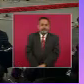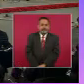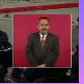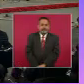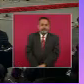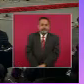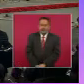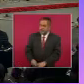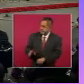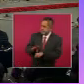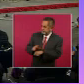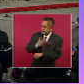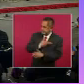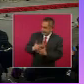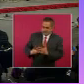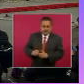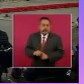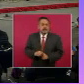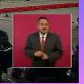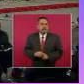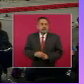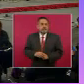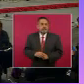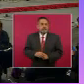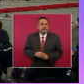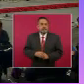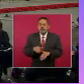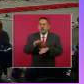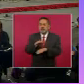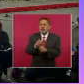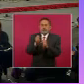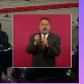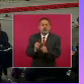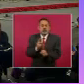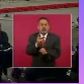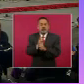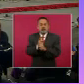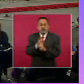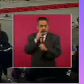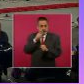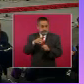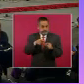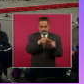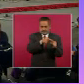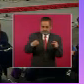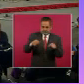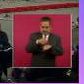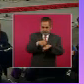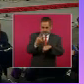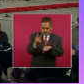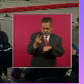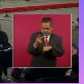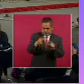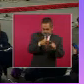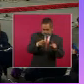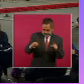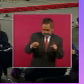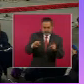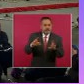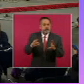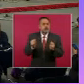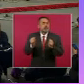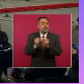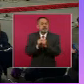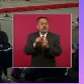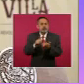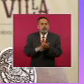Con permiso, señor presidente. Continuando sobre la seguridad en el tramo 2, se llevará a cabo a través de